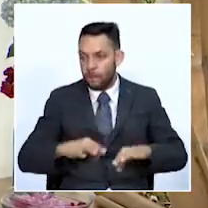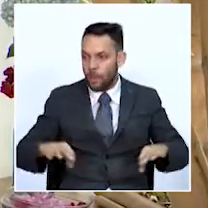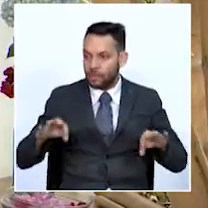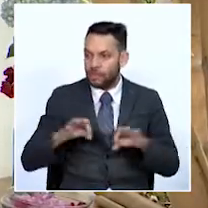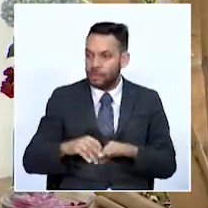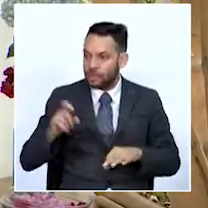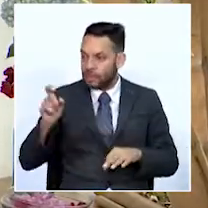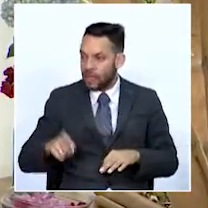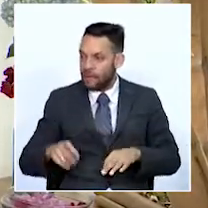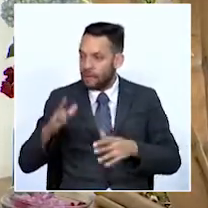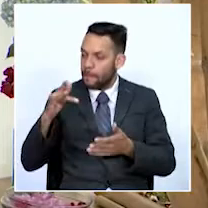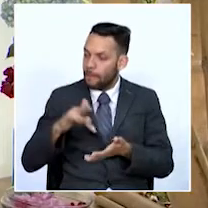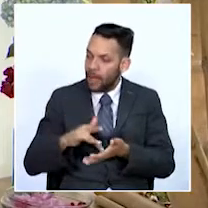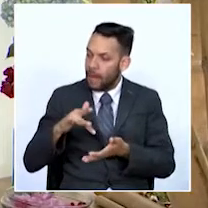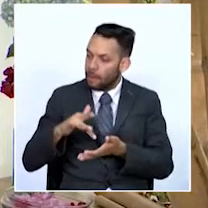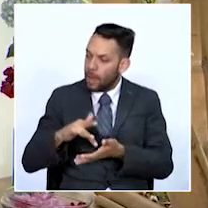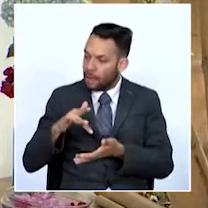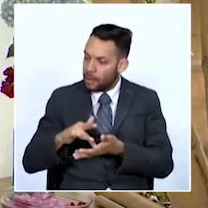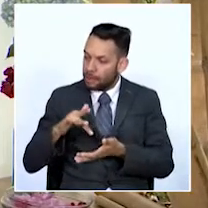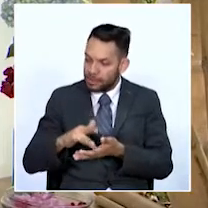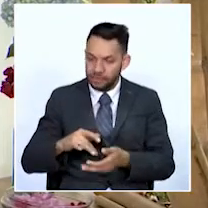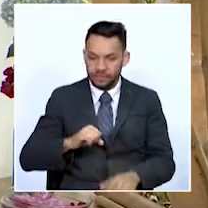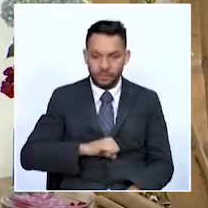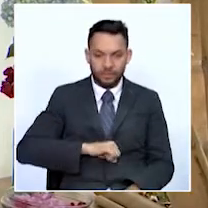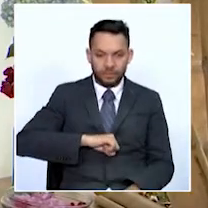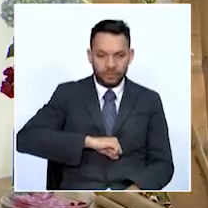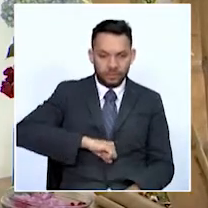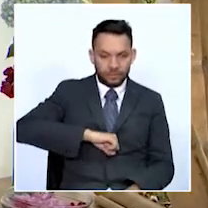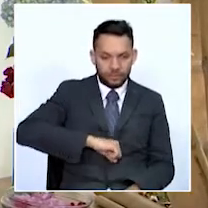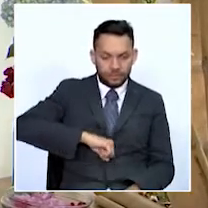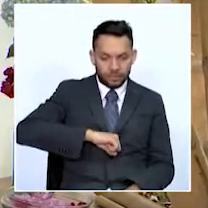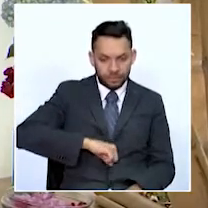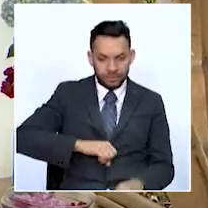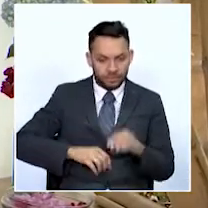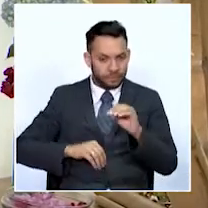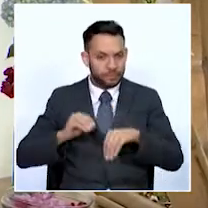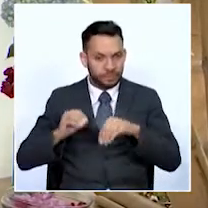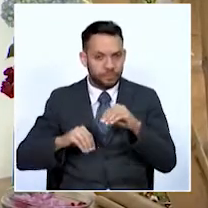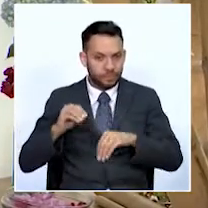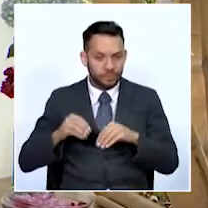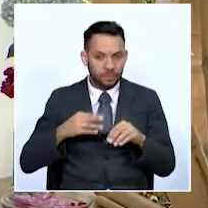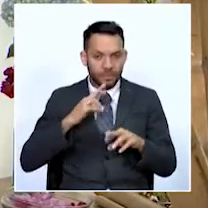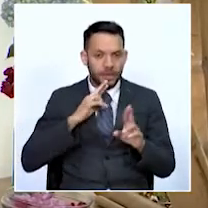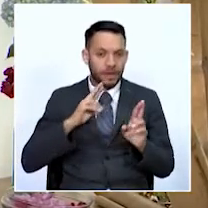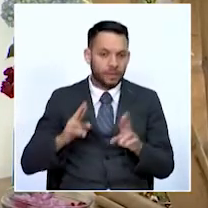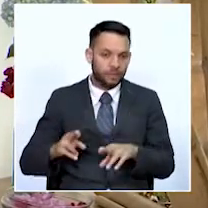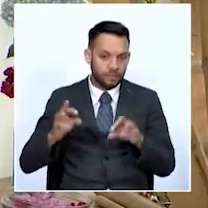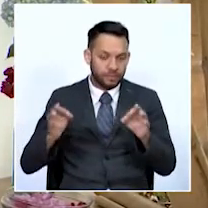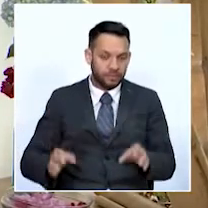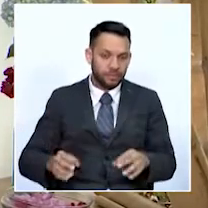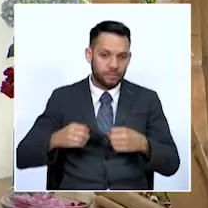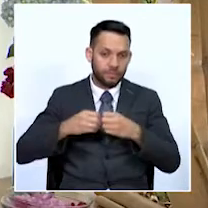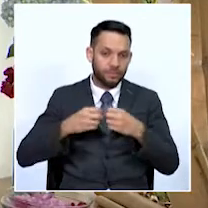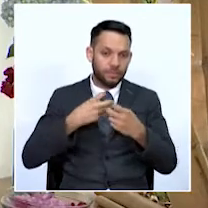vio el ecografista, ya sabemos que no hay realmente unas lesiones mayores y esto es el resultado de una